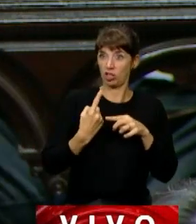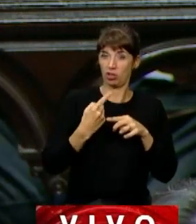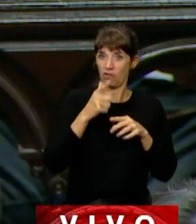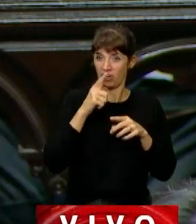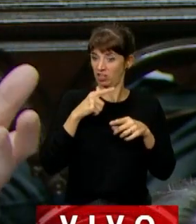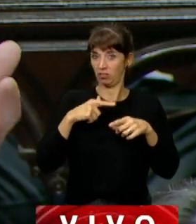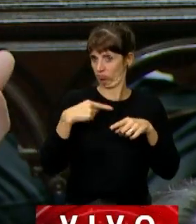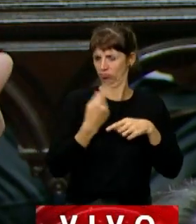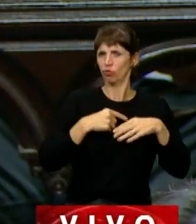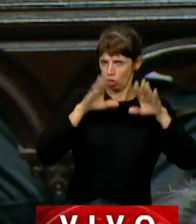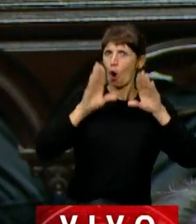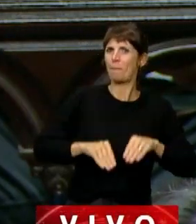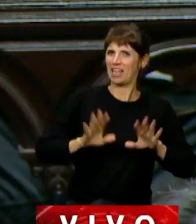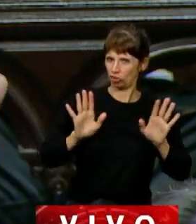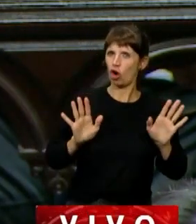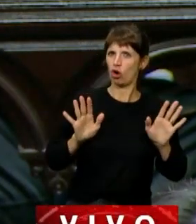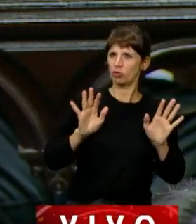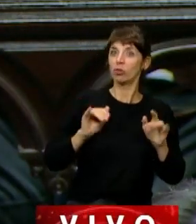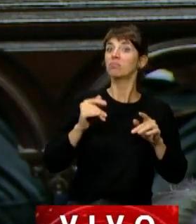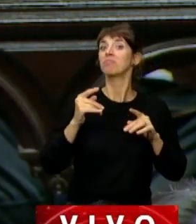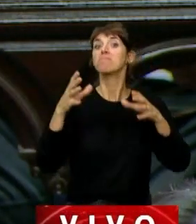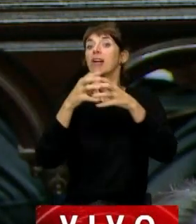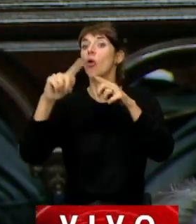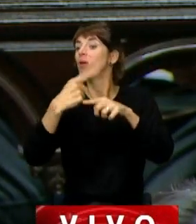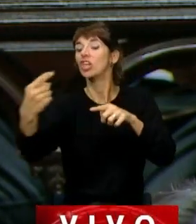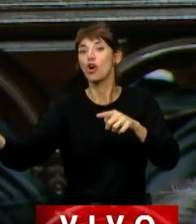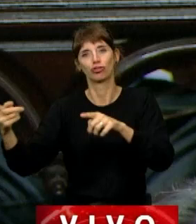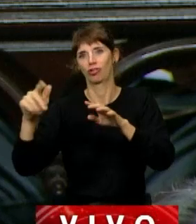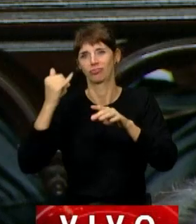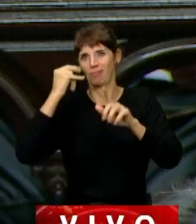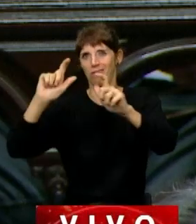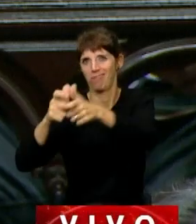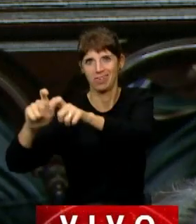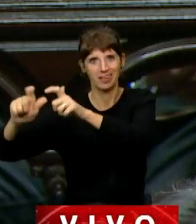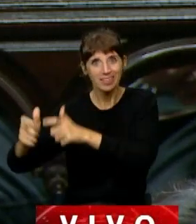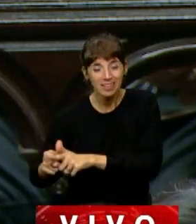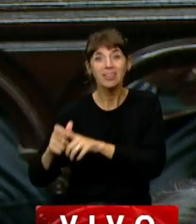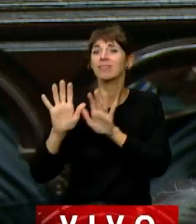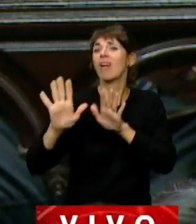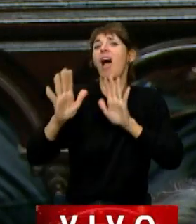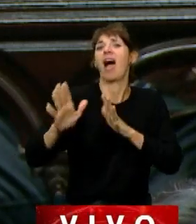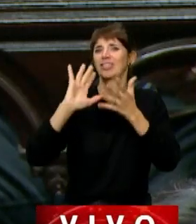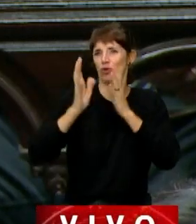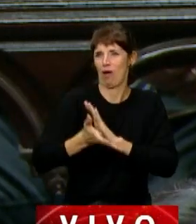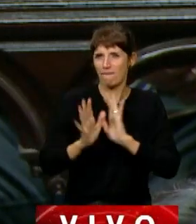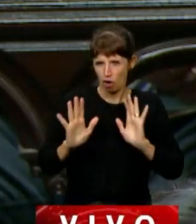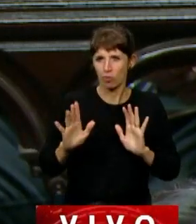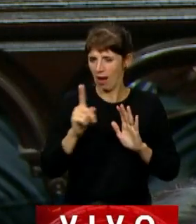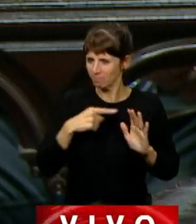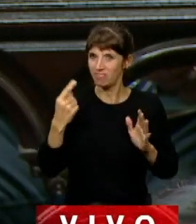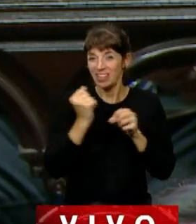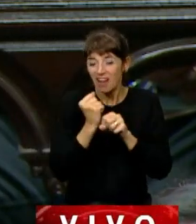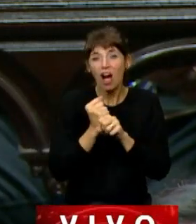si no todos, casi todos, digamos, ¿no? No pasa lo mismo en todos los bloques que están aquí presentes, y eso tiene que ver con una metodología que nosotros tenemos que